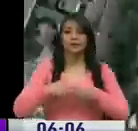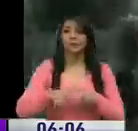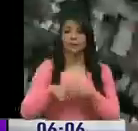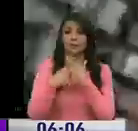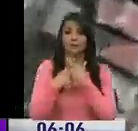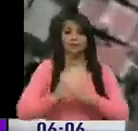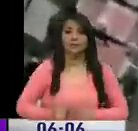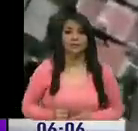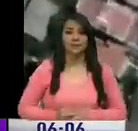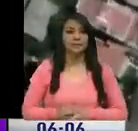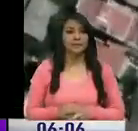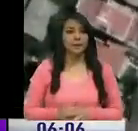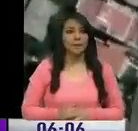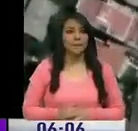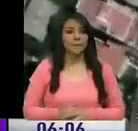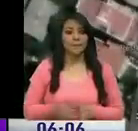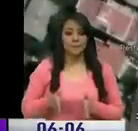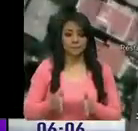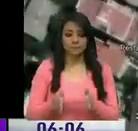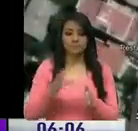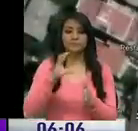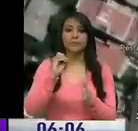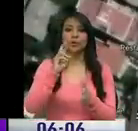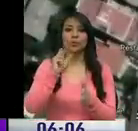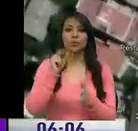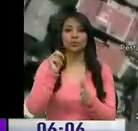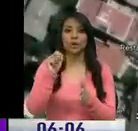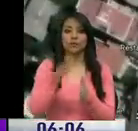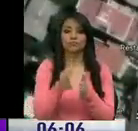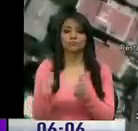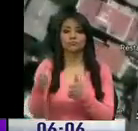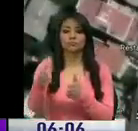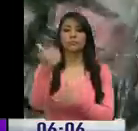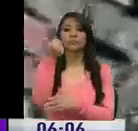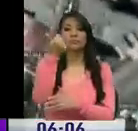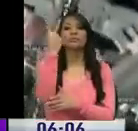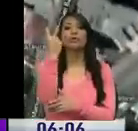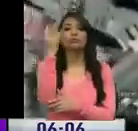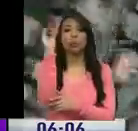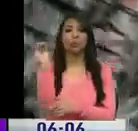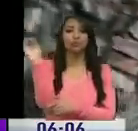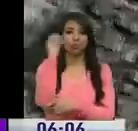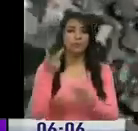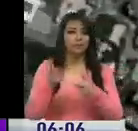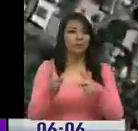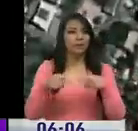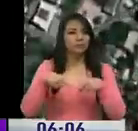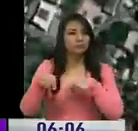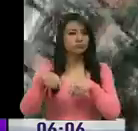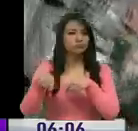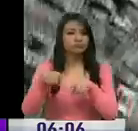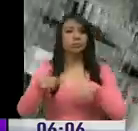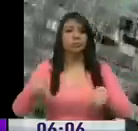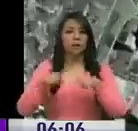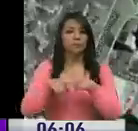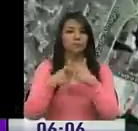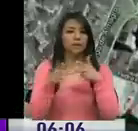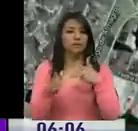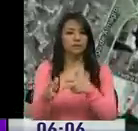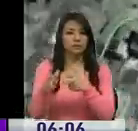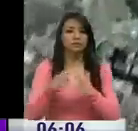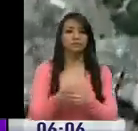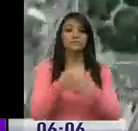en esta parte de la ciudad en la avenida Coruña y la 12 de octubre ya presenta también algo de congestión en la zona norte los